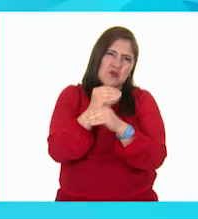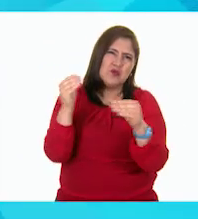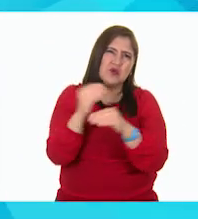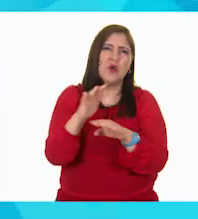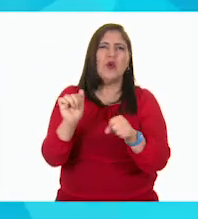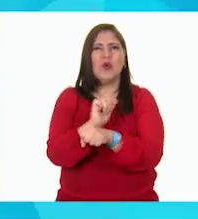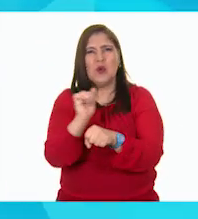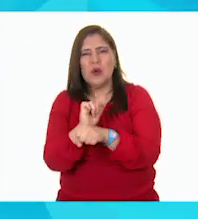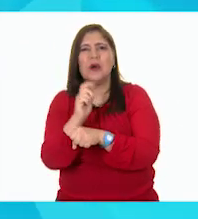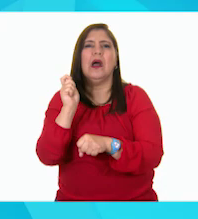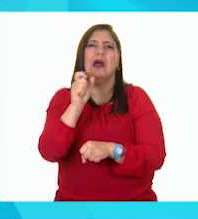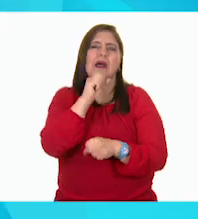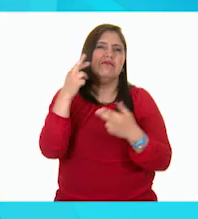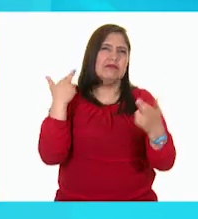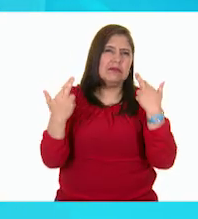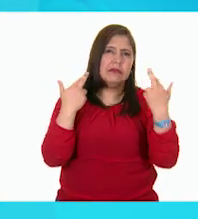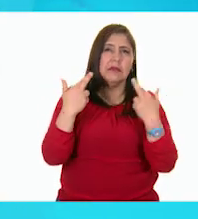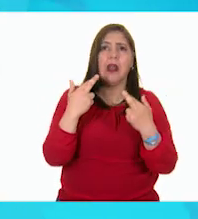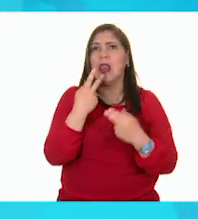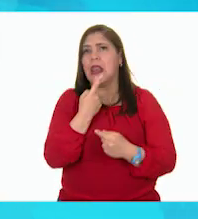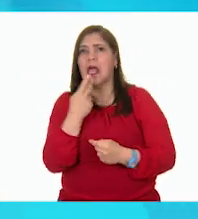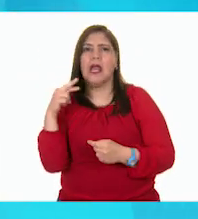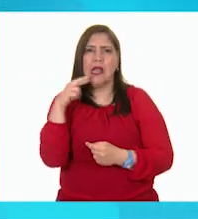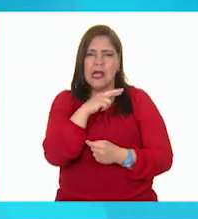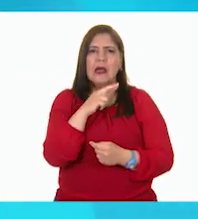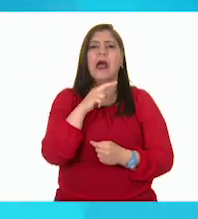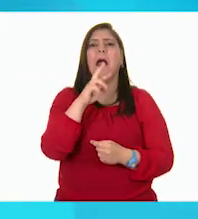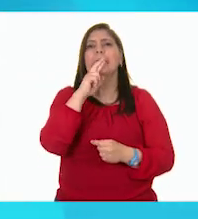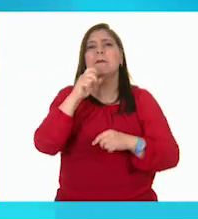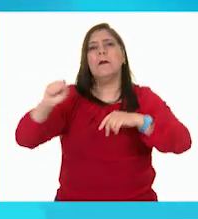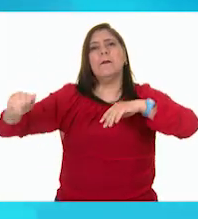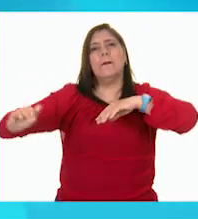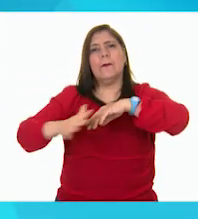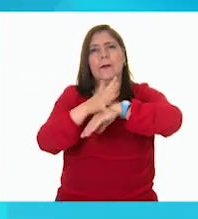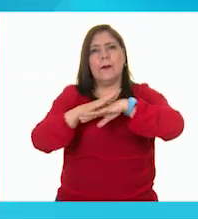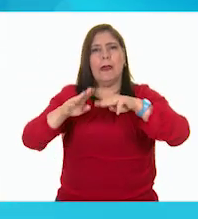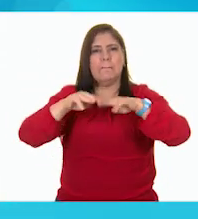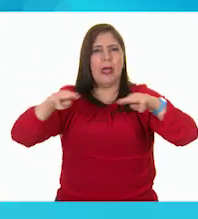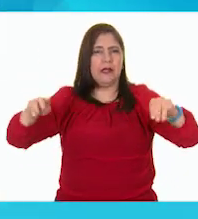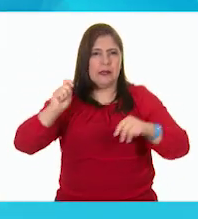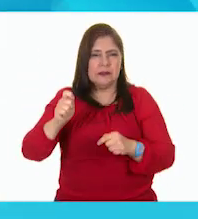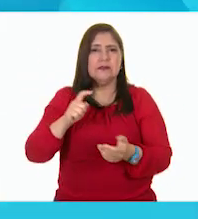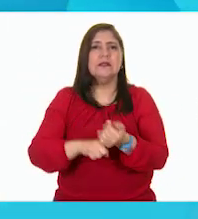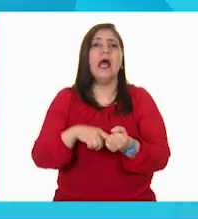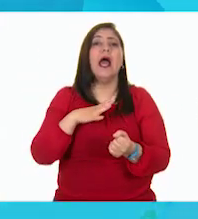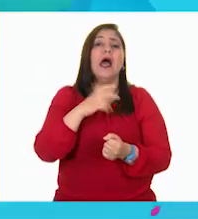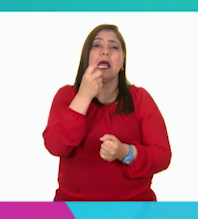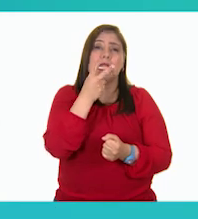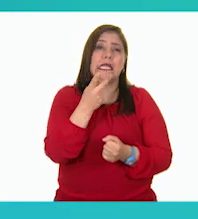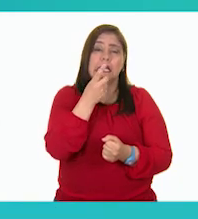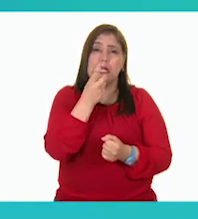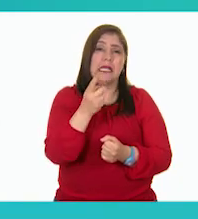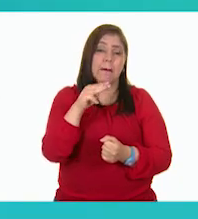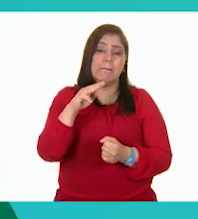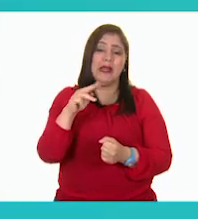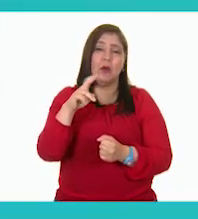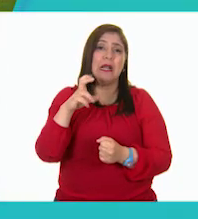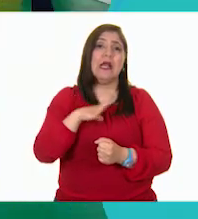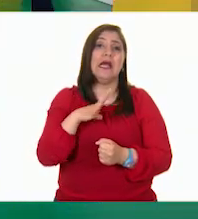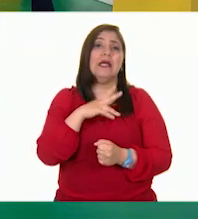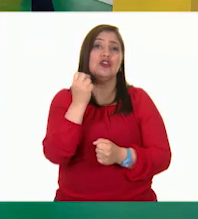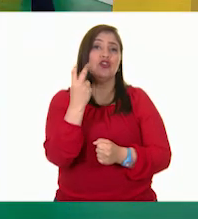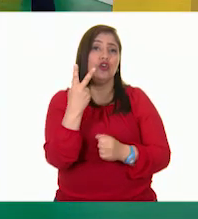gente habla rápido y lo mejor es el mar. Manuel siempre dice que tiene 2 casas. En las 2 le gusta estar. ¿Qué tal,